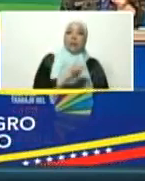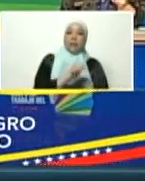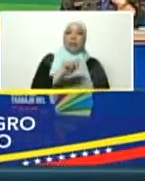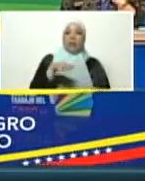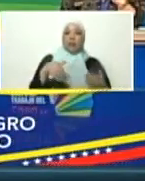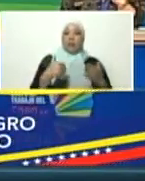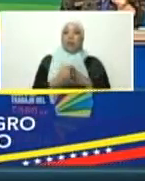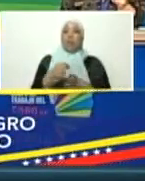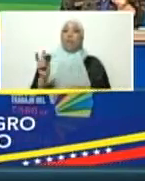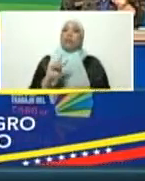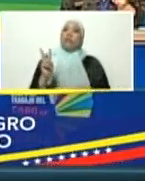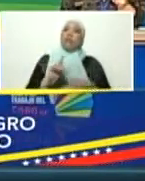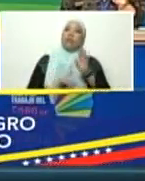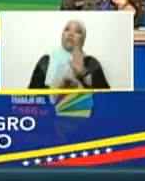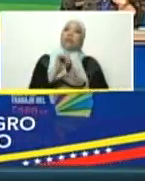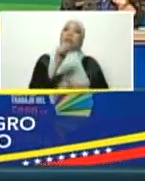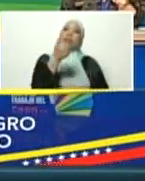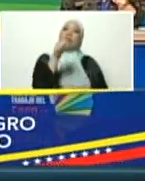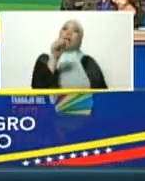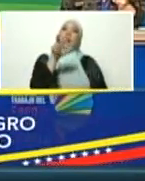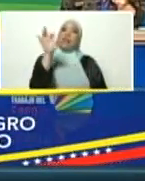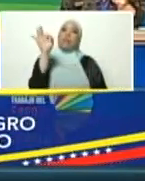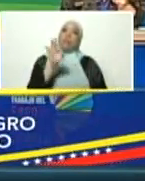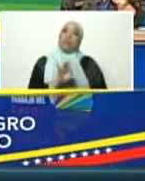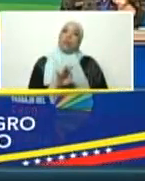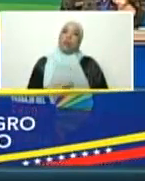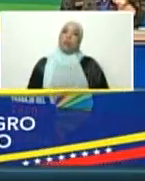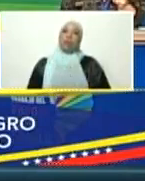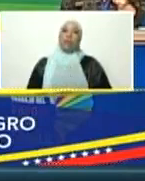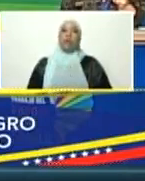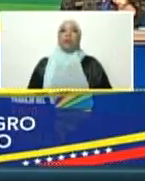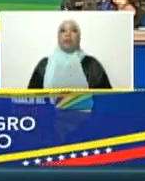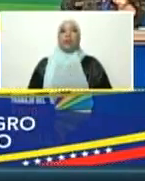crece en Venezuela? La economía petrolera.